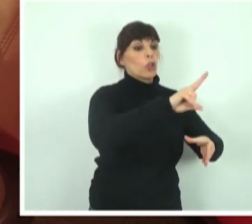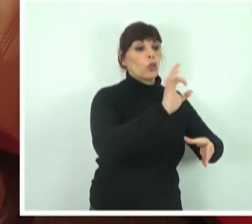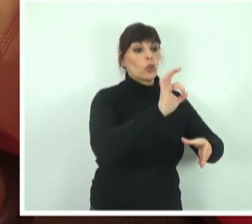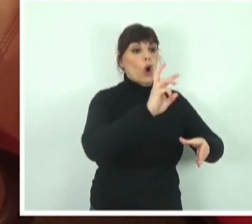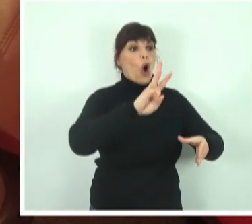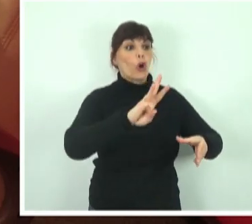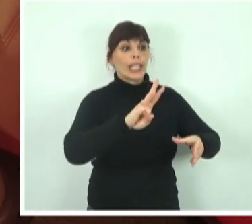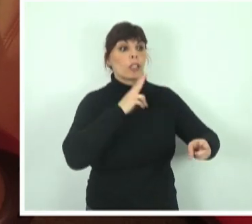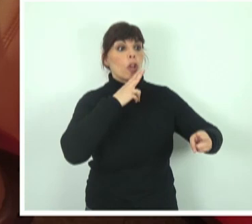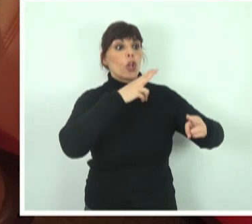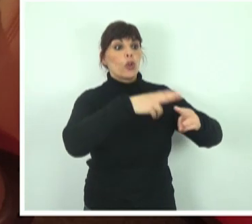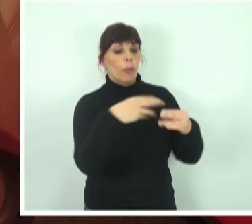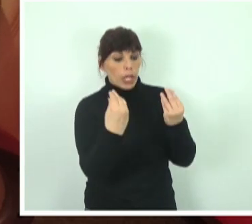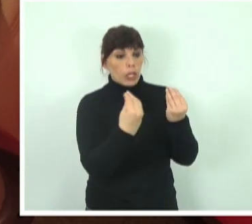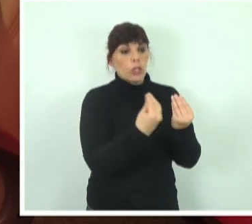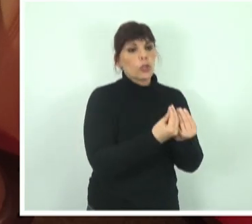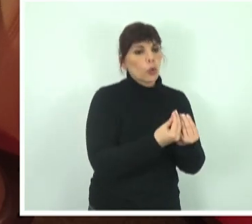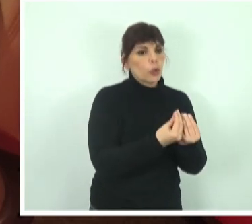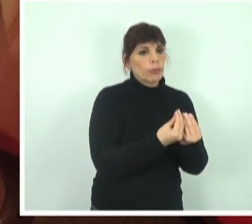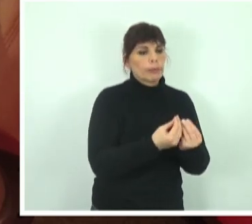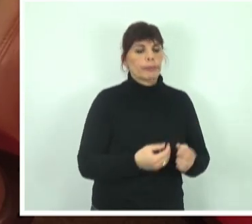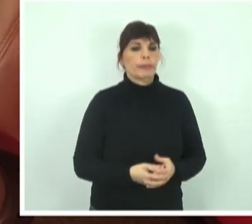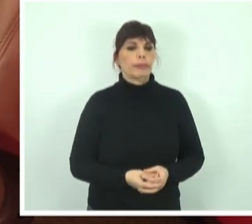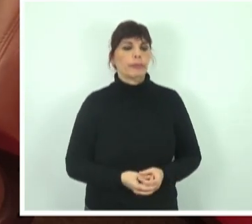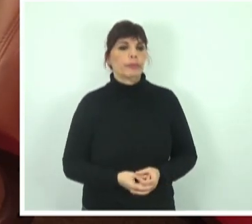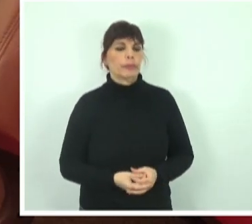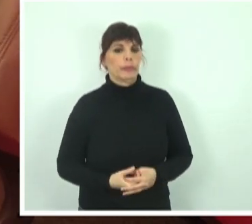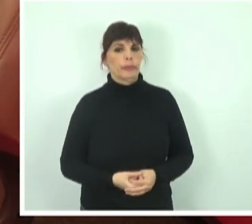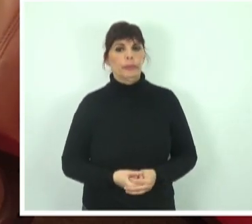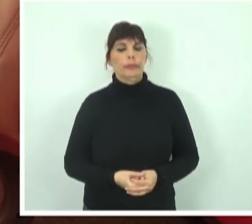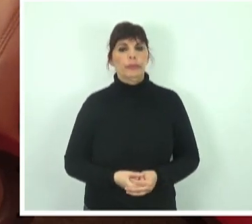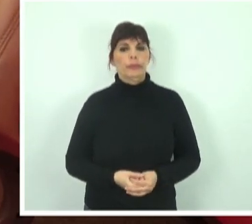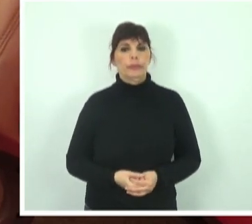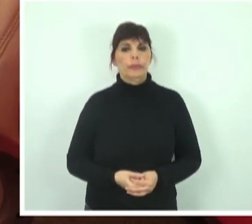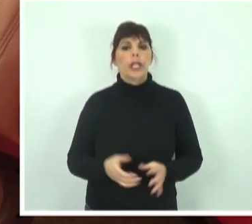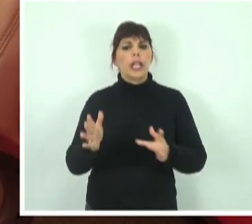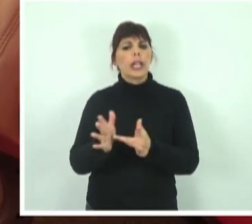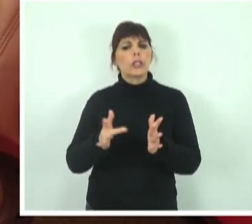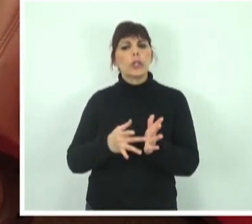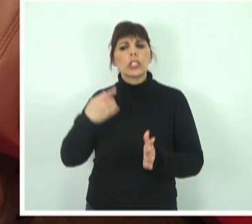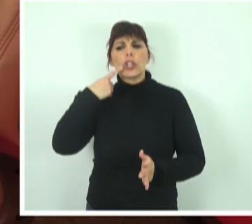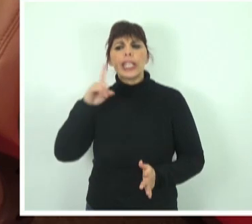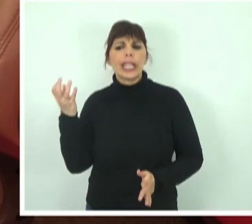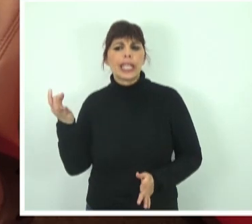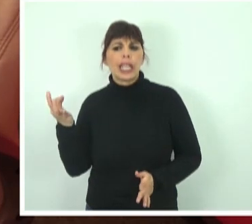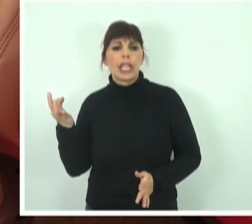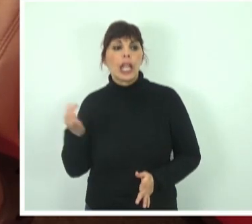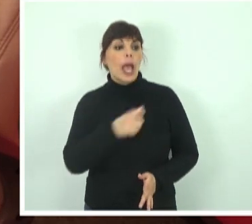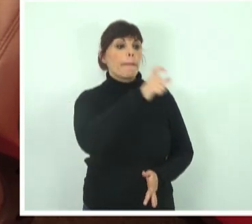nombre. Ahora, déjame explicar por qué dice Jesucristo, a donde están dos o tres congregados. ¿Por qué?